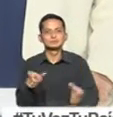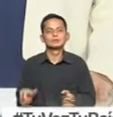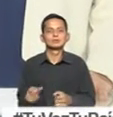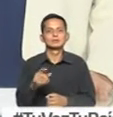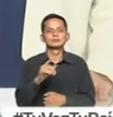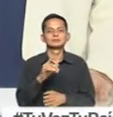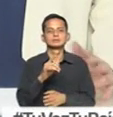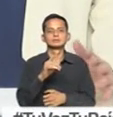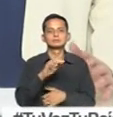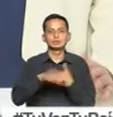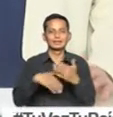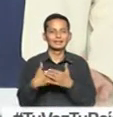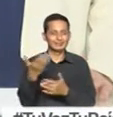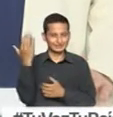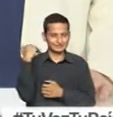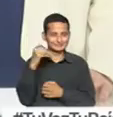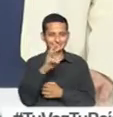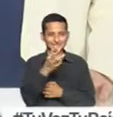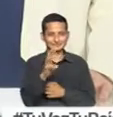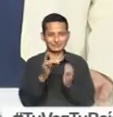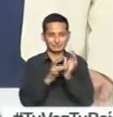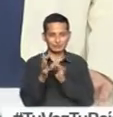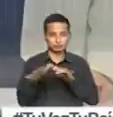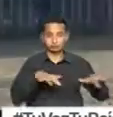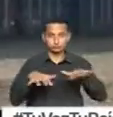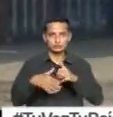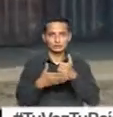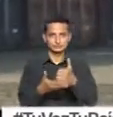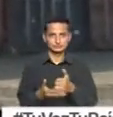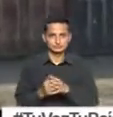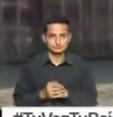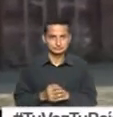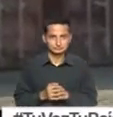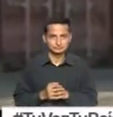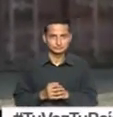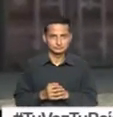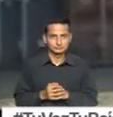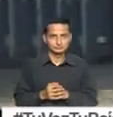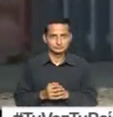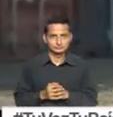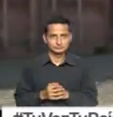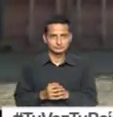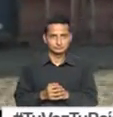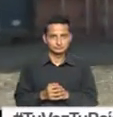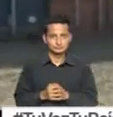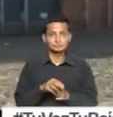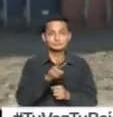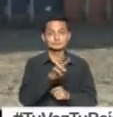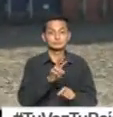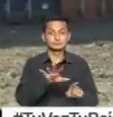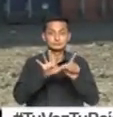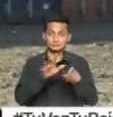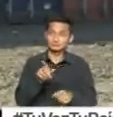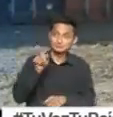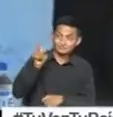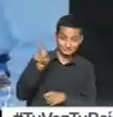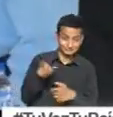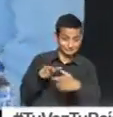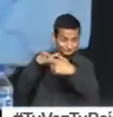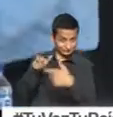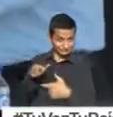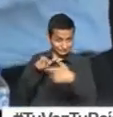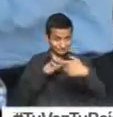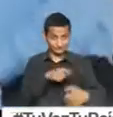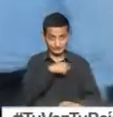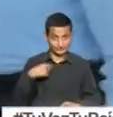damnificados por el terremoto del pasado 16 de abril. 26 contenedores con donaciones de